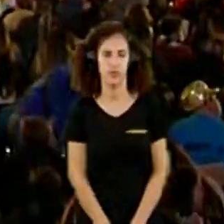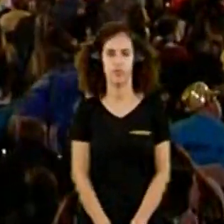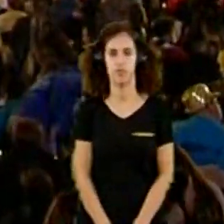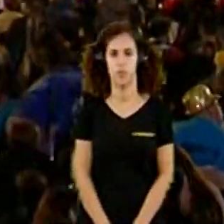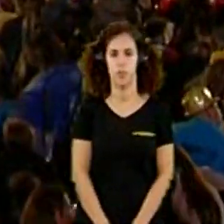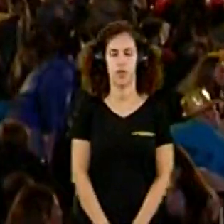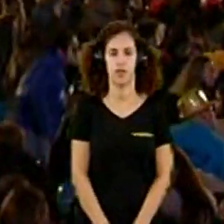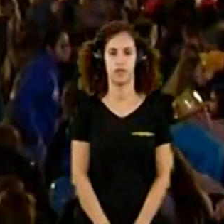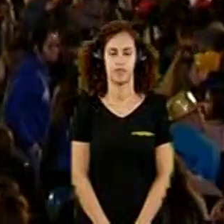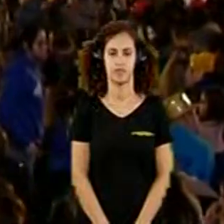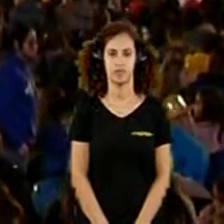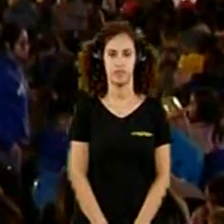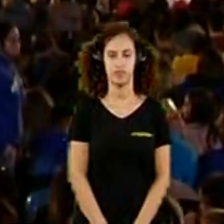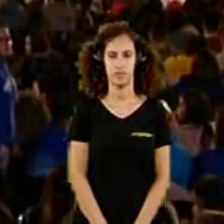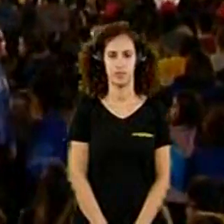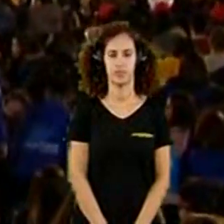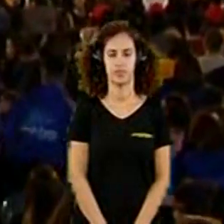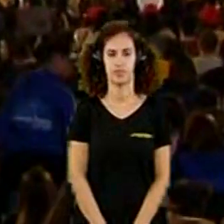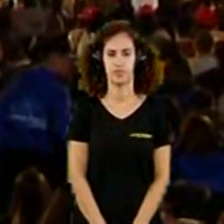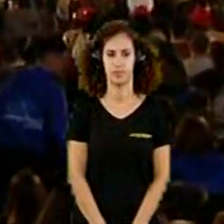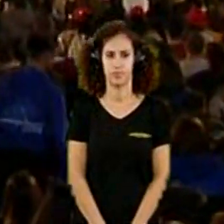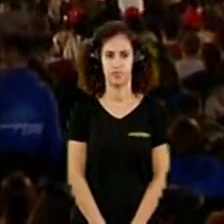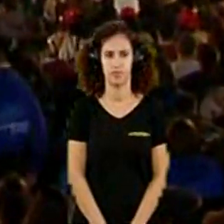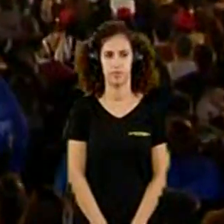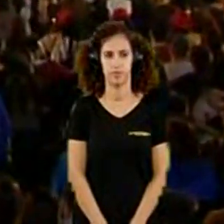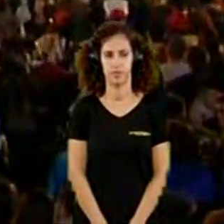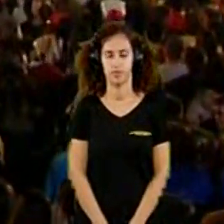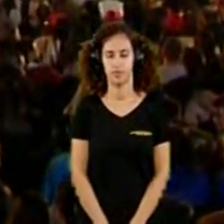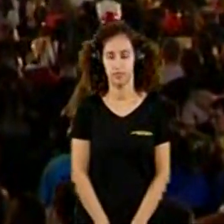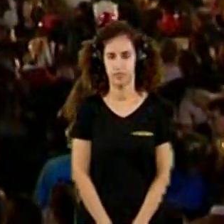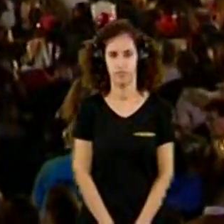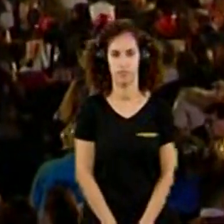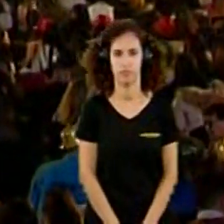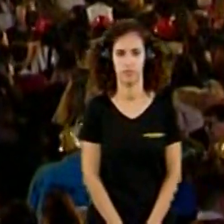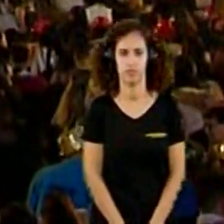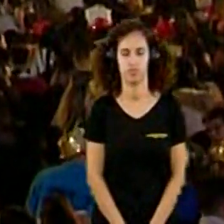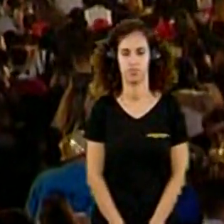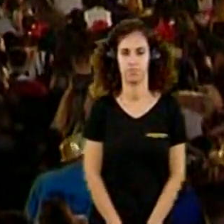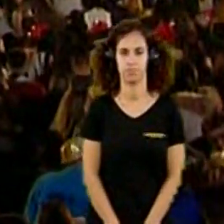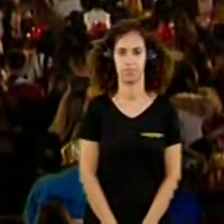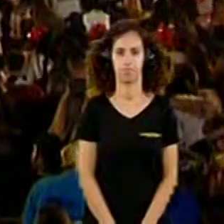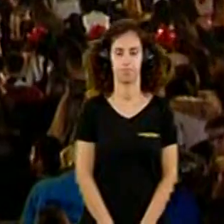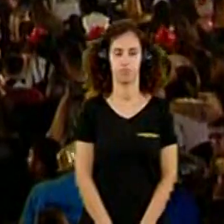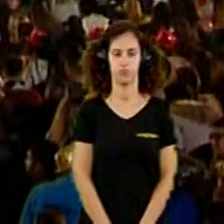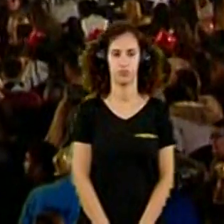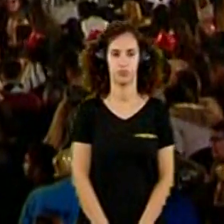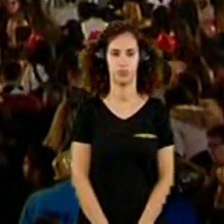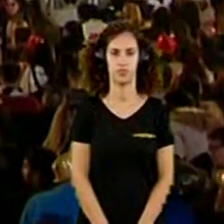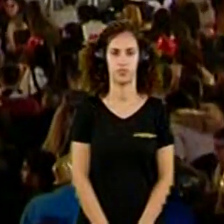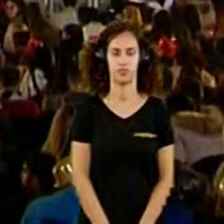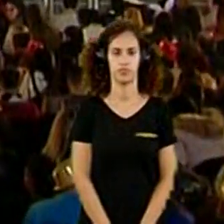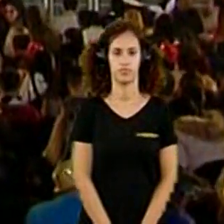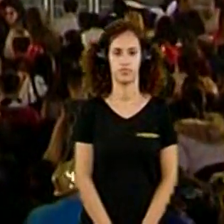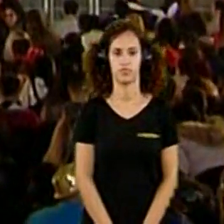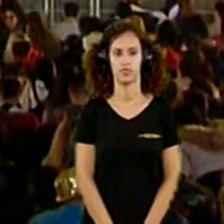Ahí escuchábamos a Javito, el director. 15 años tienen los Chachos y de los 15 años han estado en 12 finales. Saben perfectamente lo que es